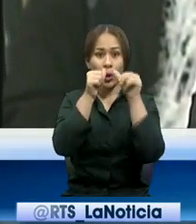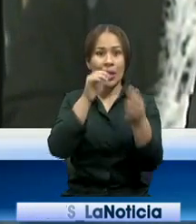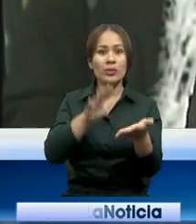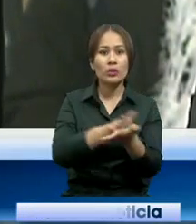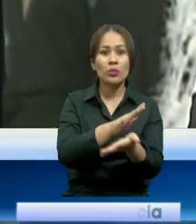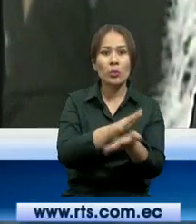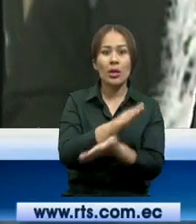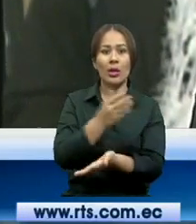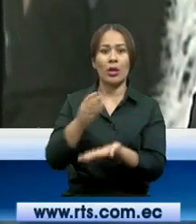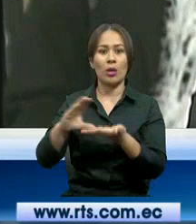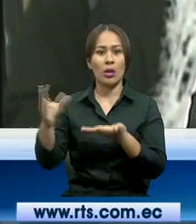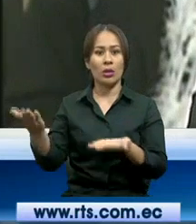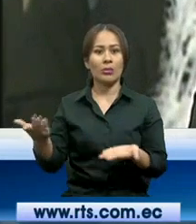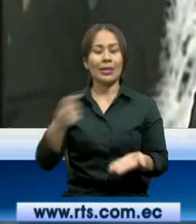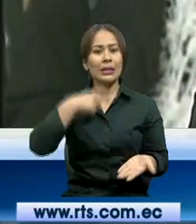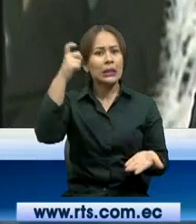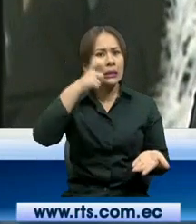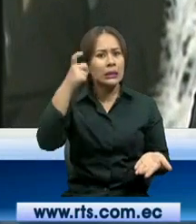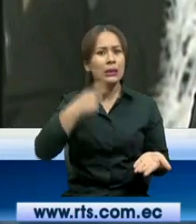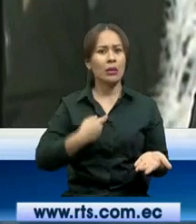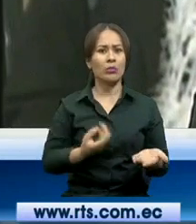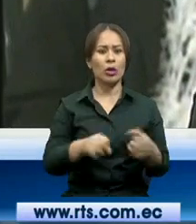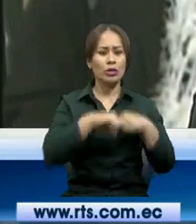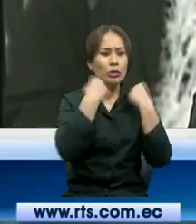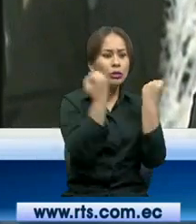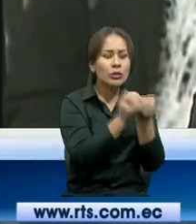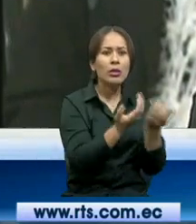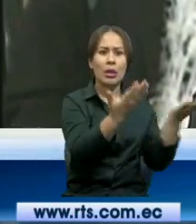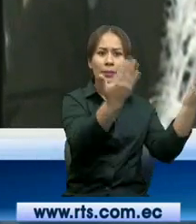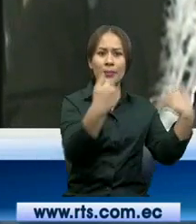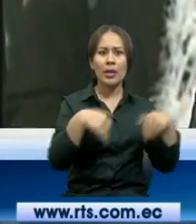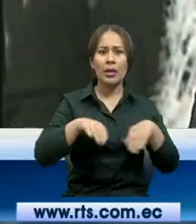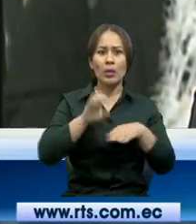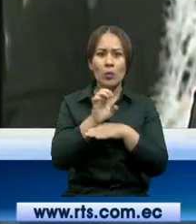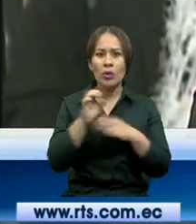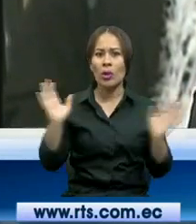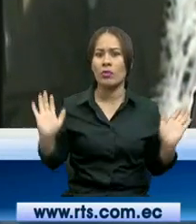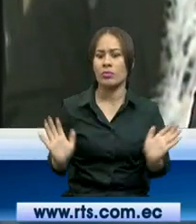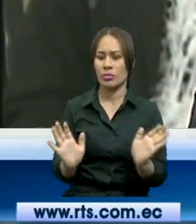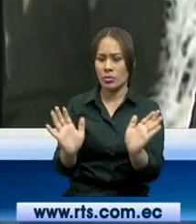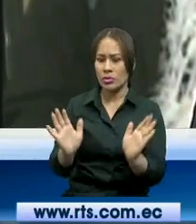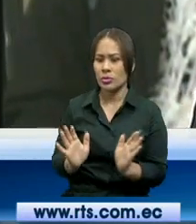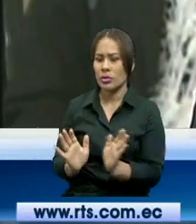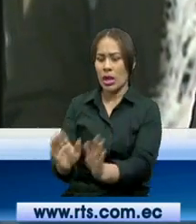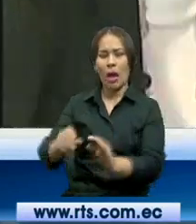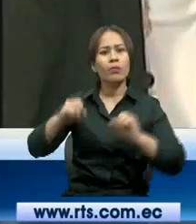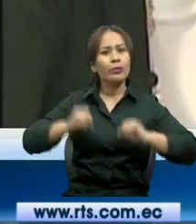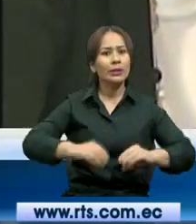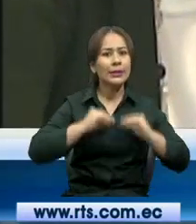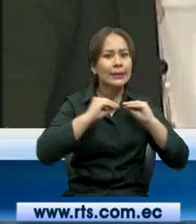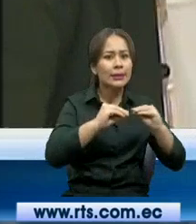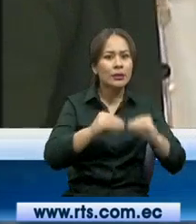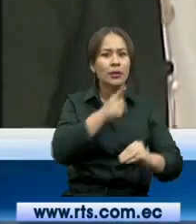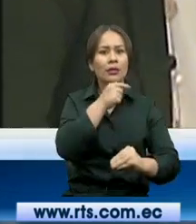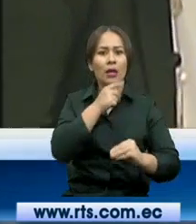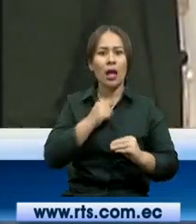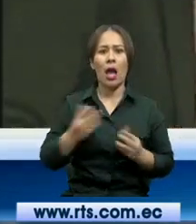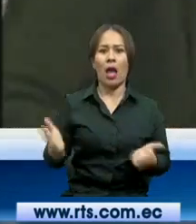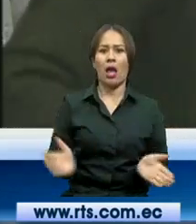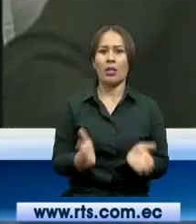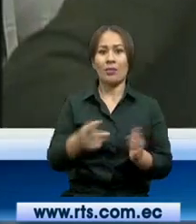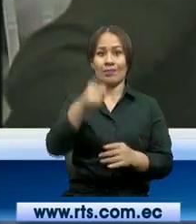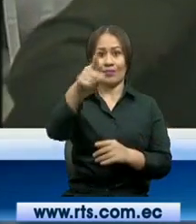y colegios, necesitamos a la sociedad civil ecuatoriana debidamente empoderada. Para Moni